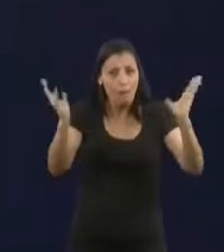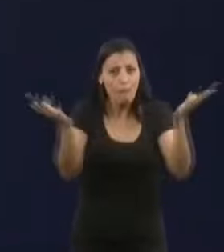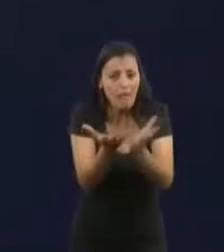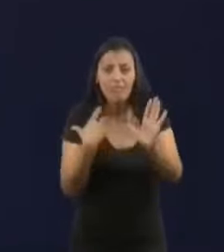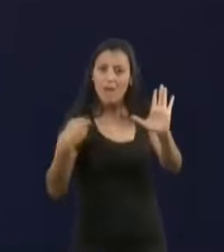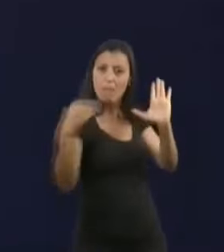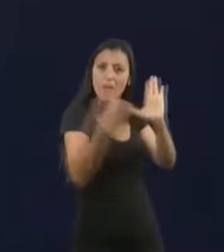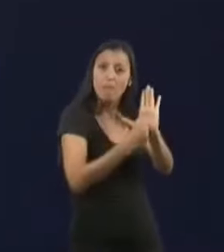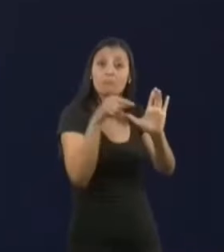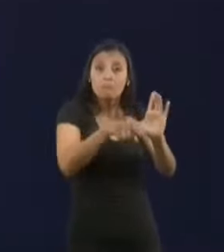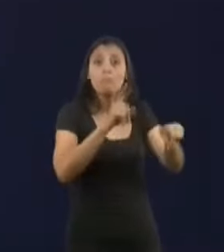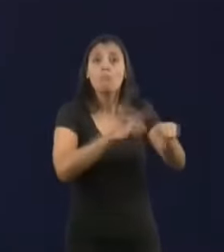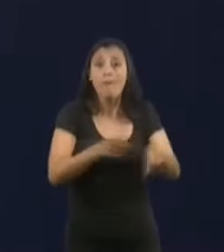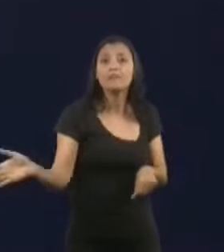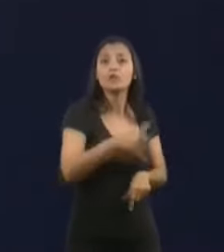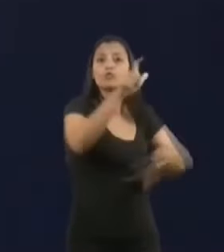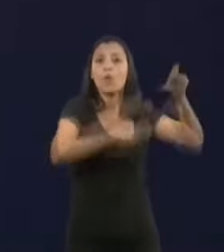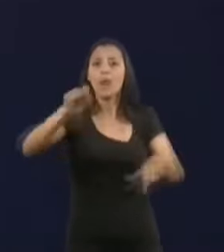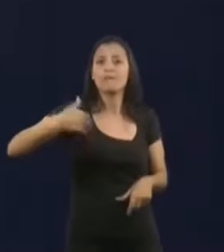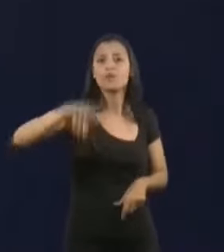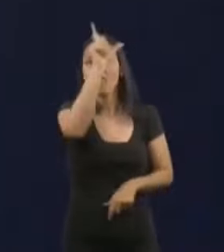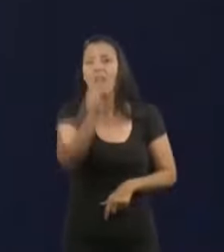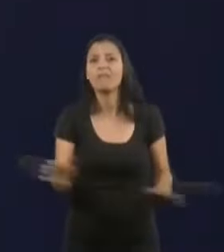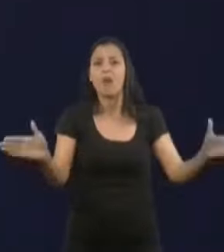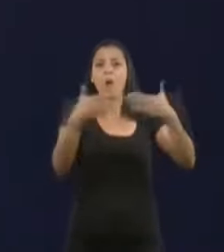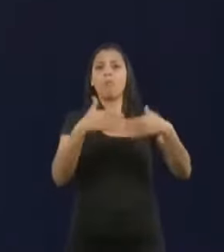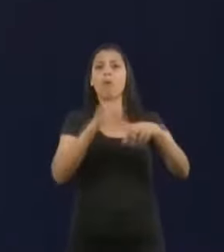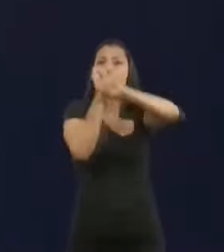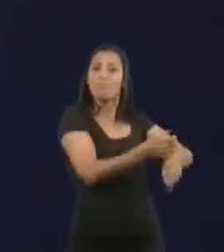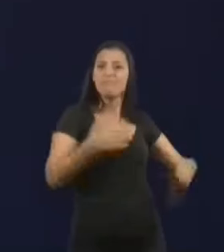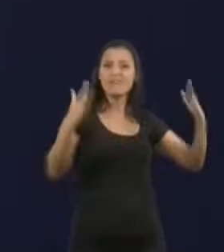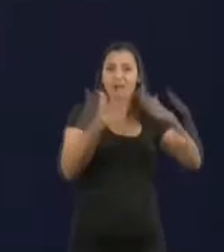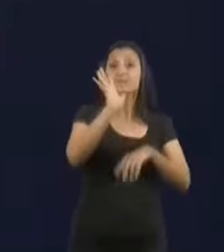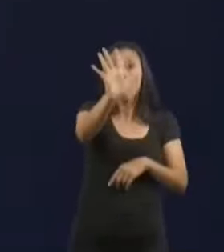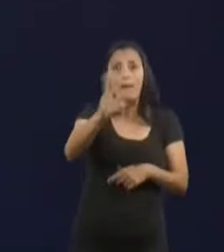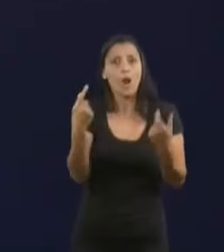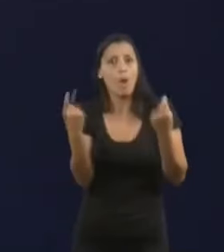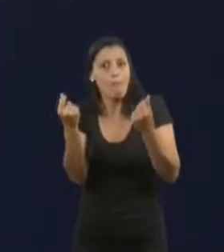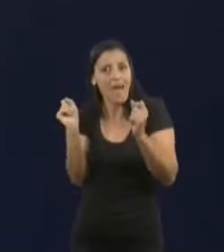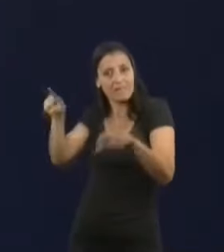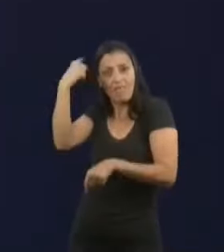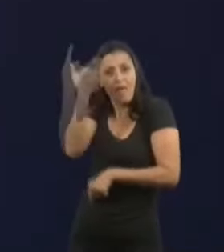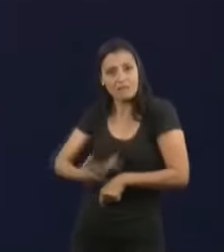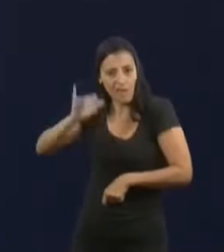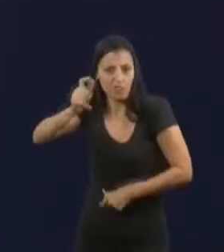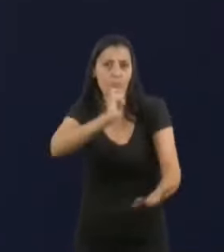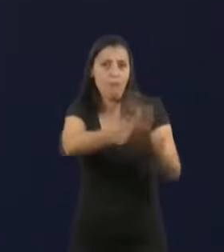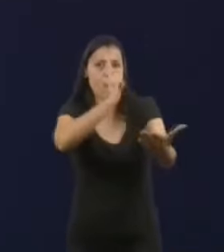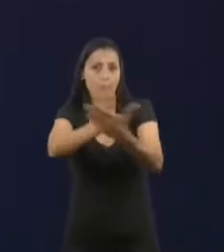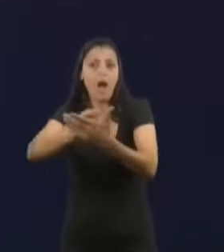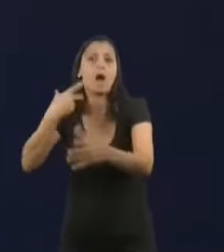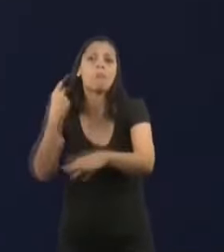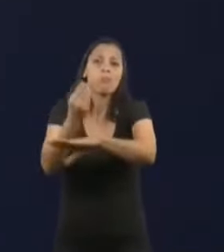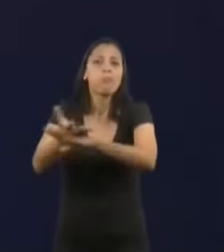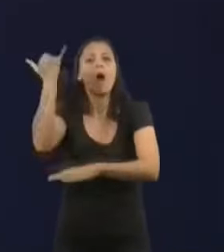tenían encerrados a todos los argentinos pero despilfarrando los recursos del estado se dedicaban a contratar artistas y a hacer